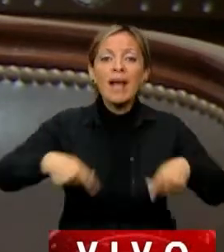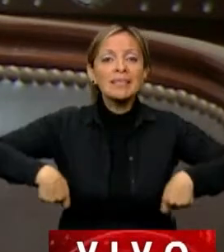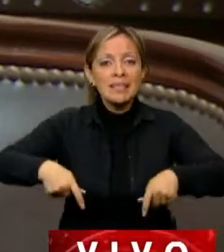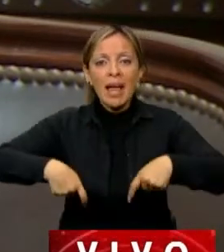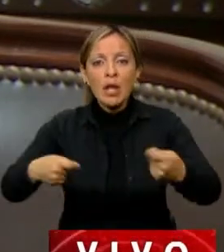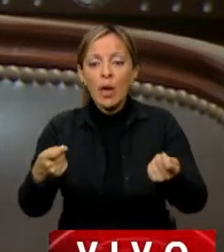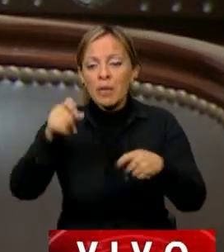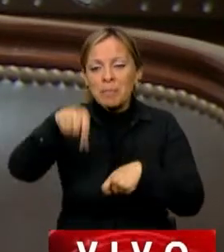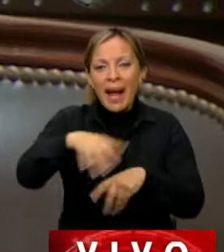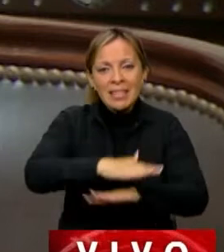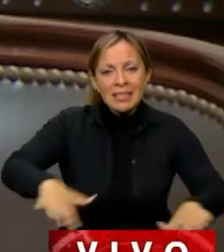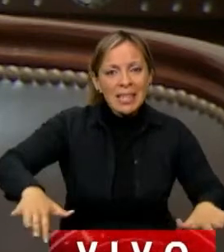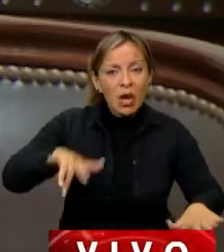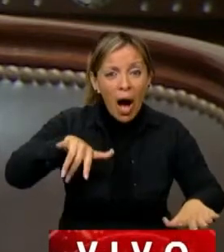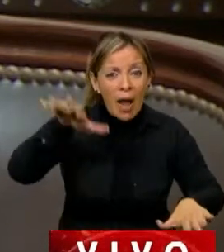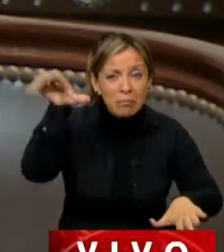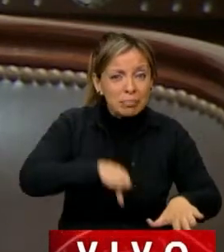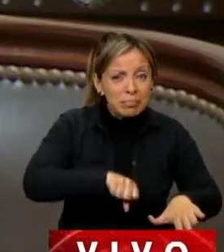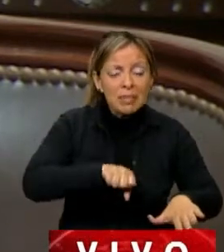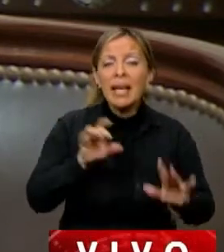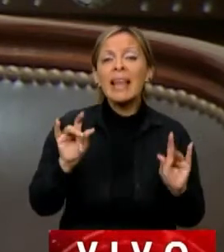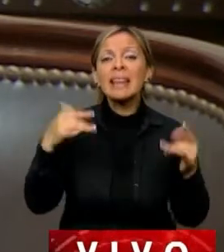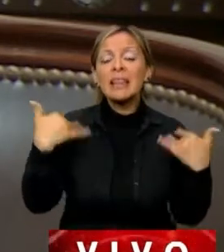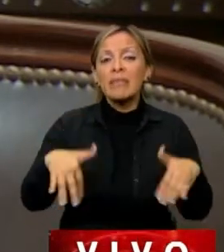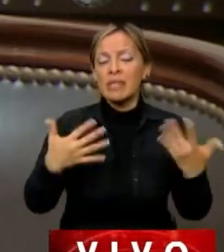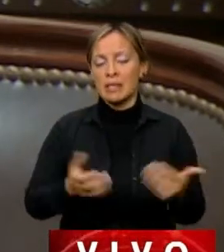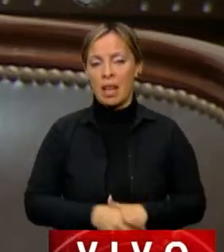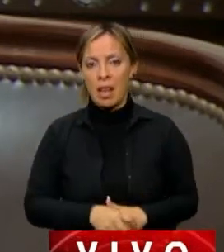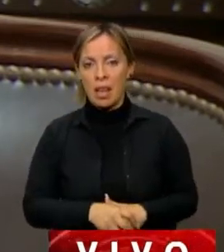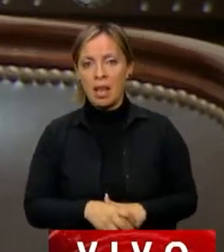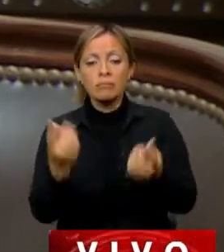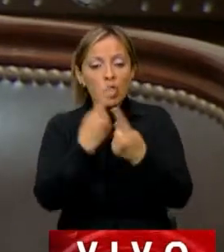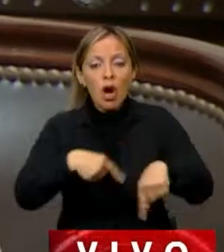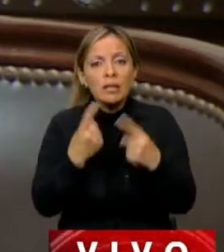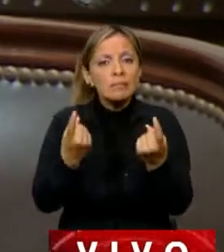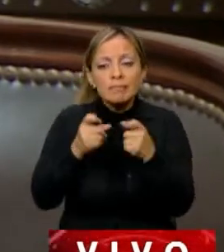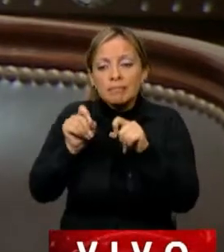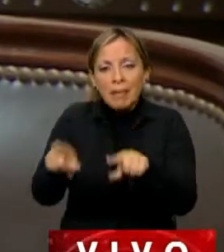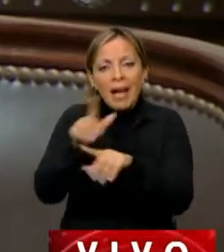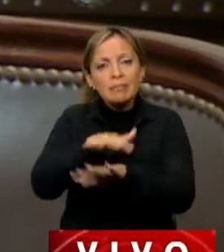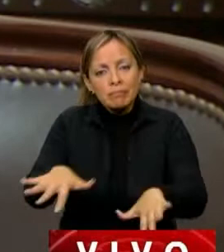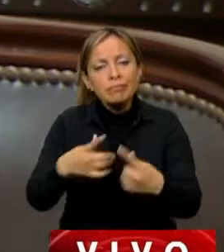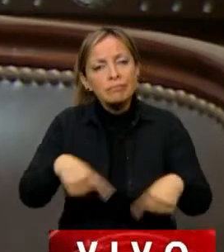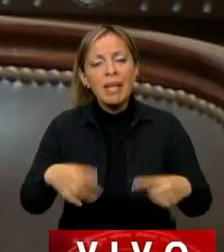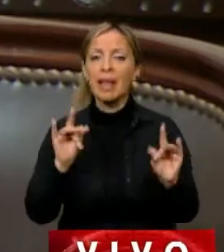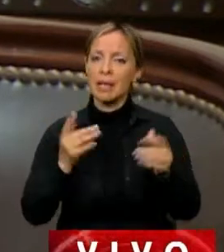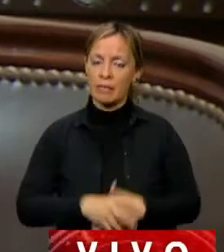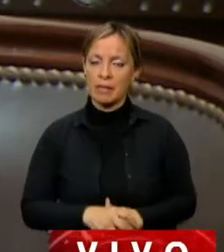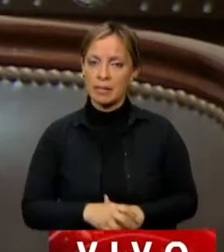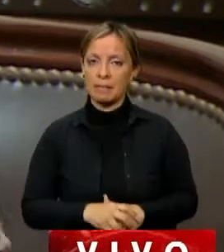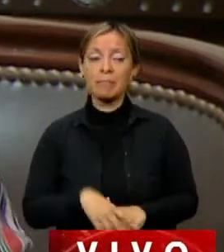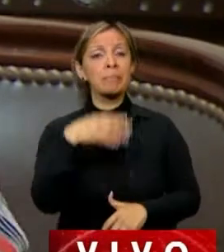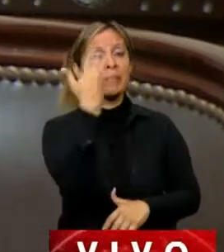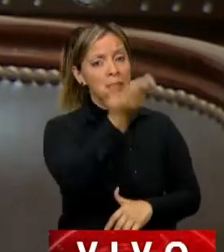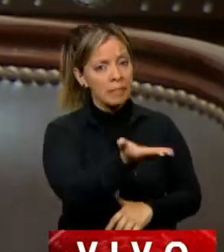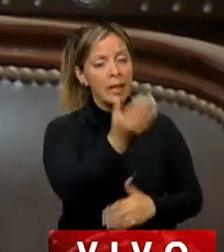ruedas pediátrica en estos momentos en la Argentina y varios de los insumos. Señor presidente, señor